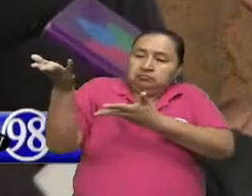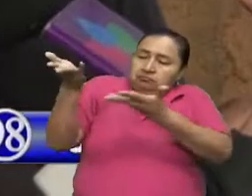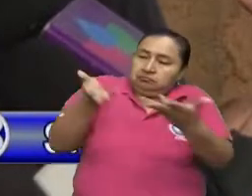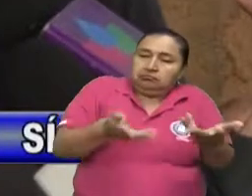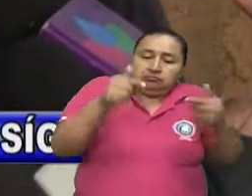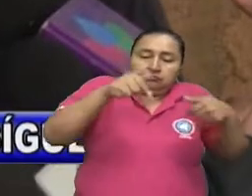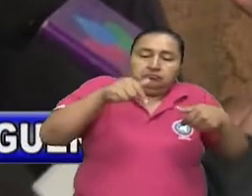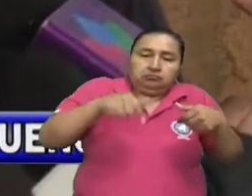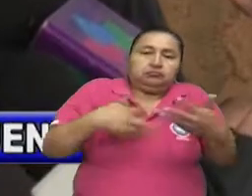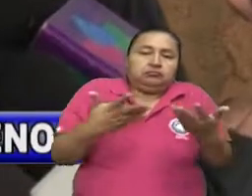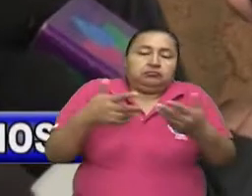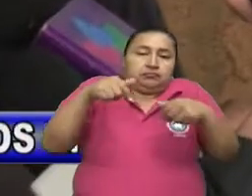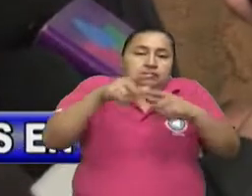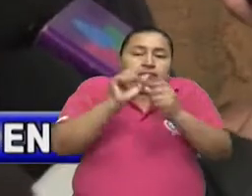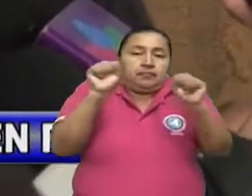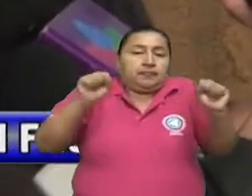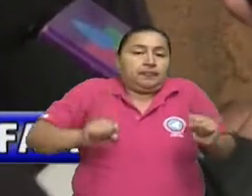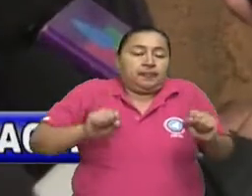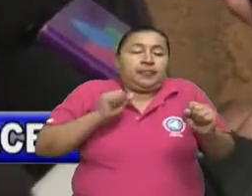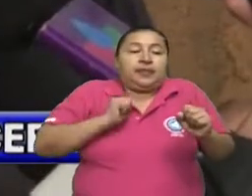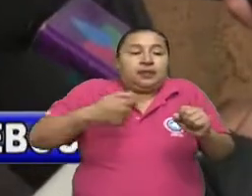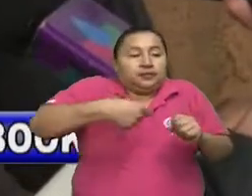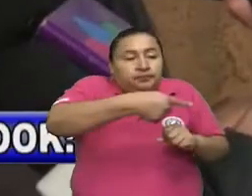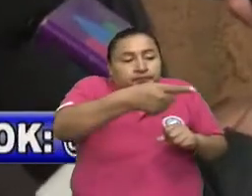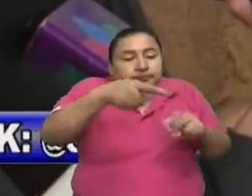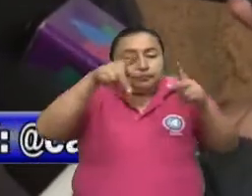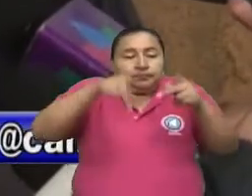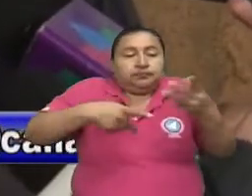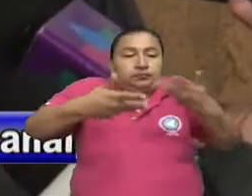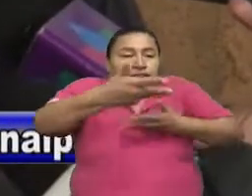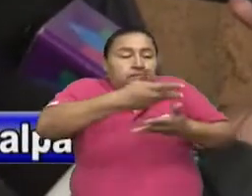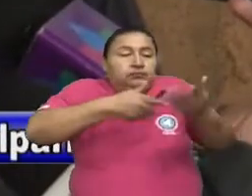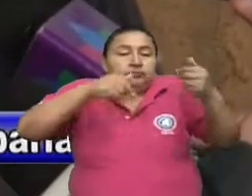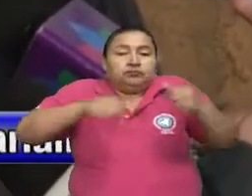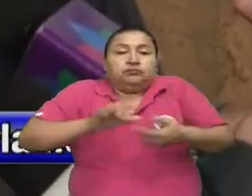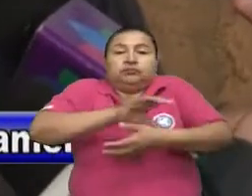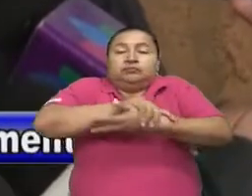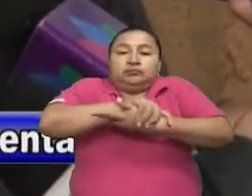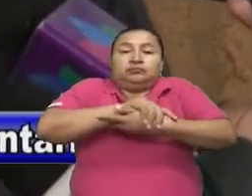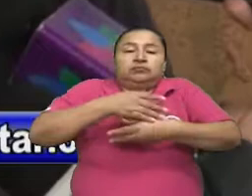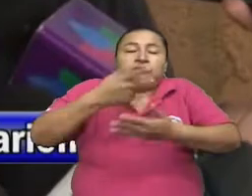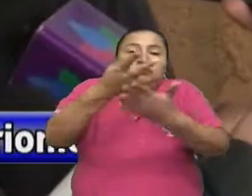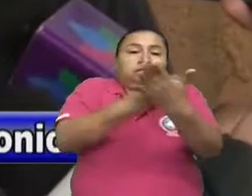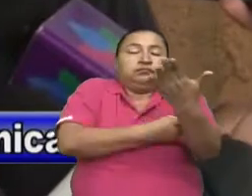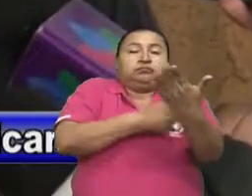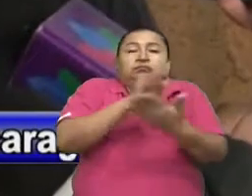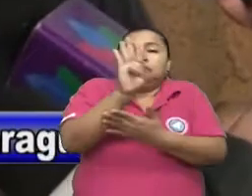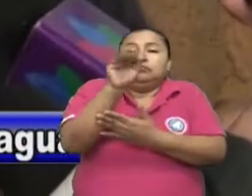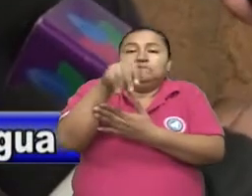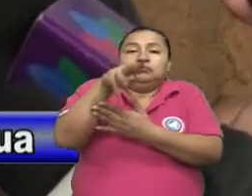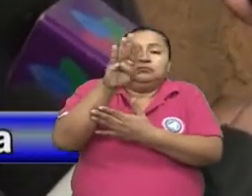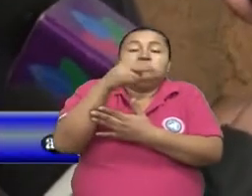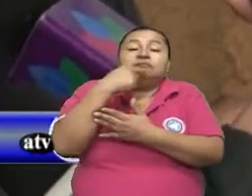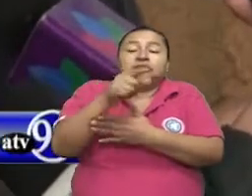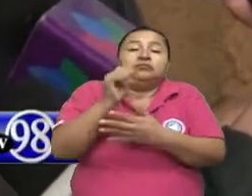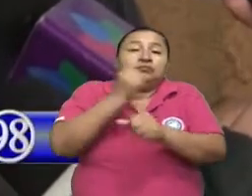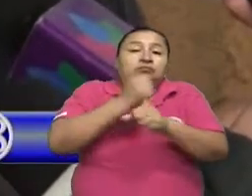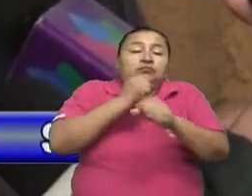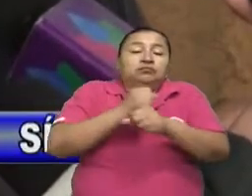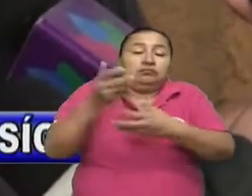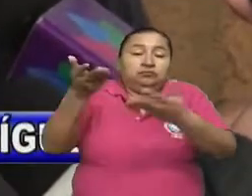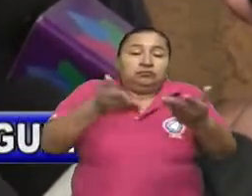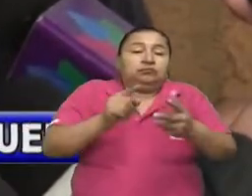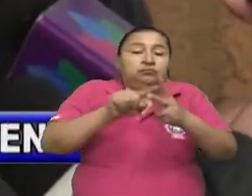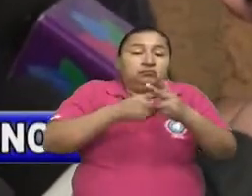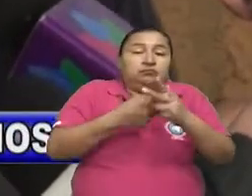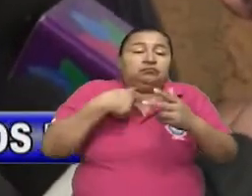aquí ya en el taller y aquí con los compañeros que son de Proyecto Bambú, que con los cuales vamos a recibir